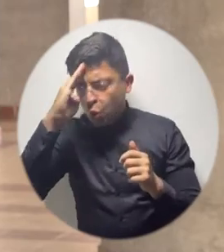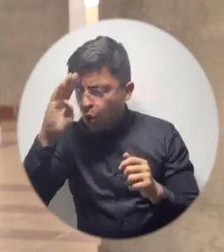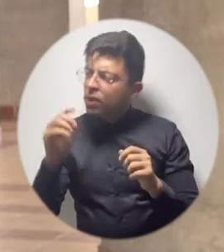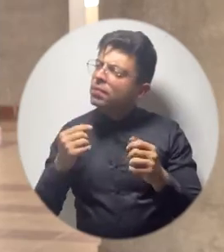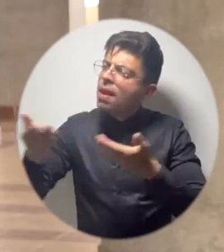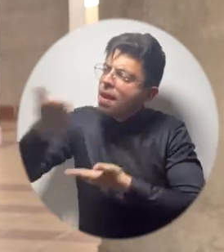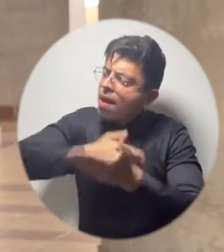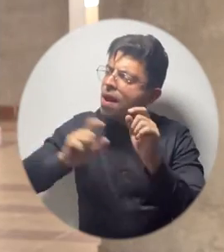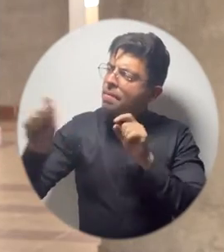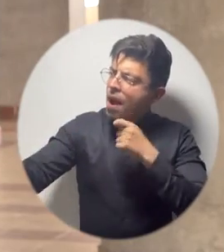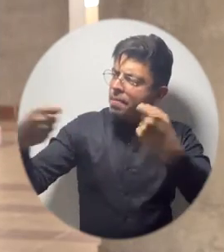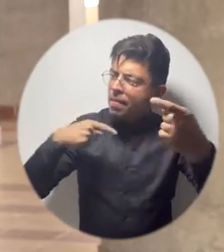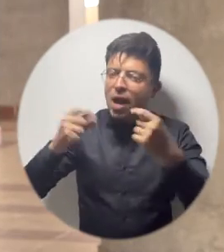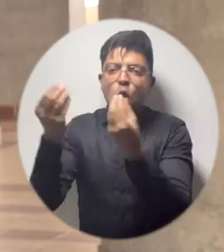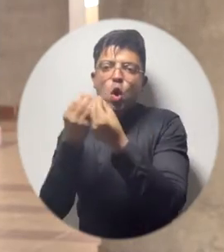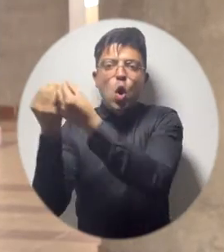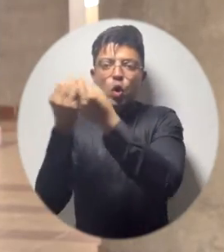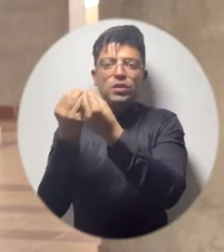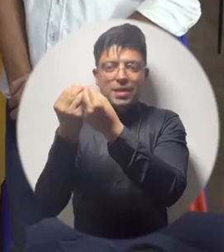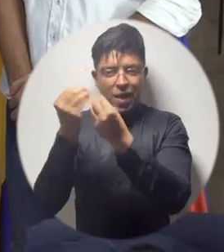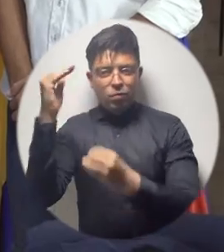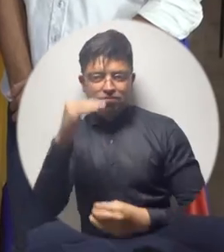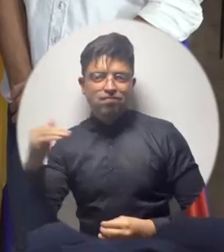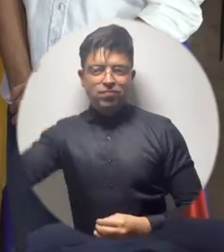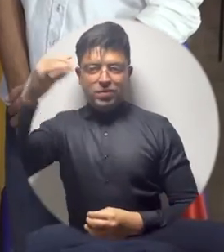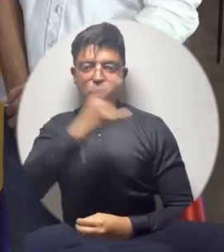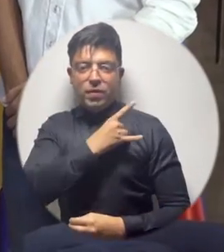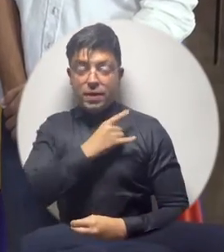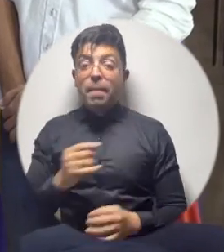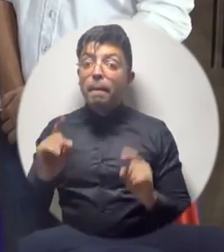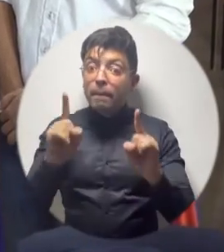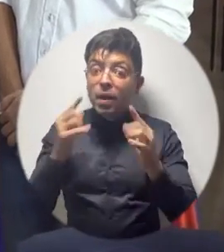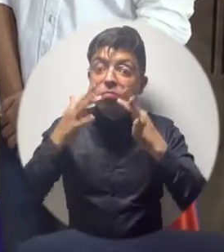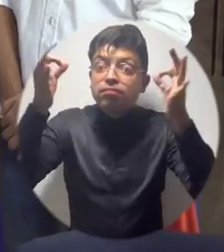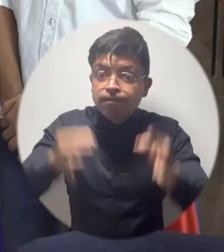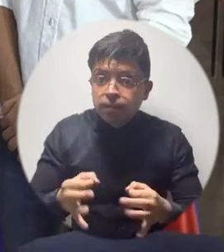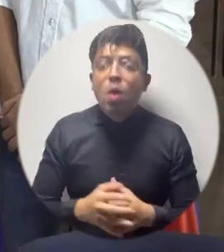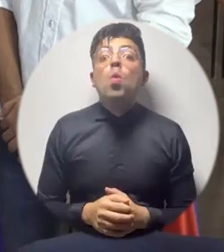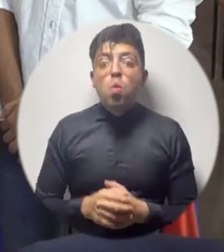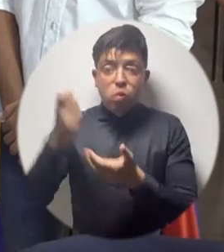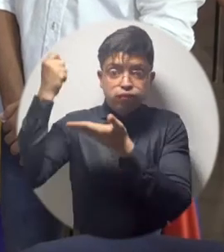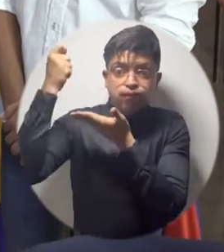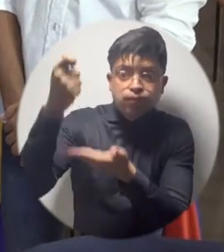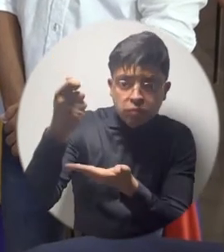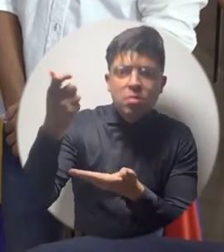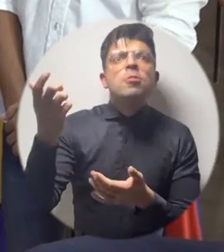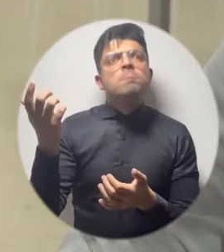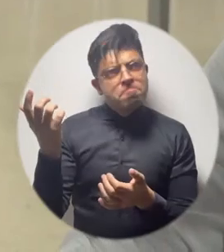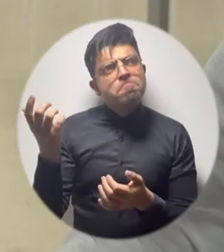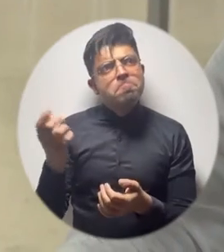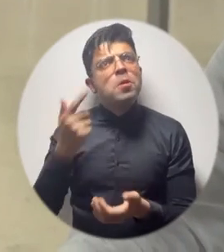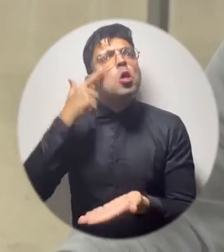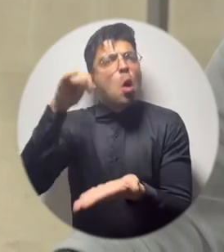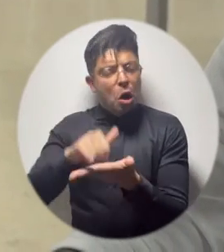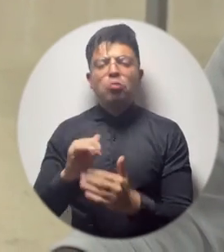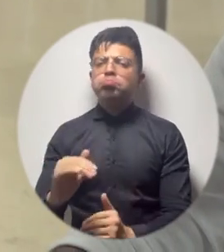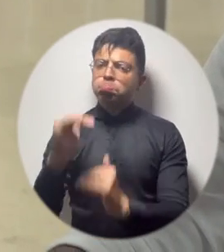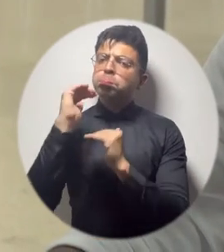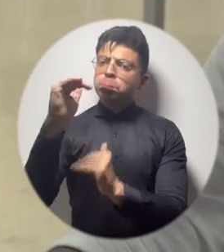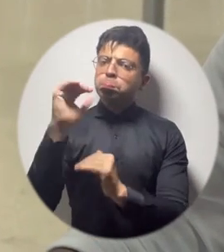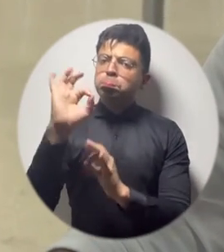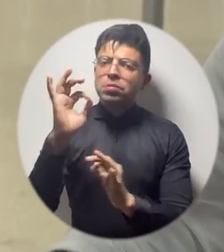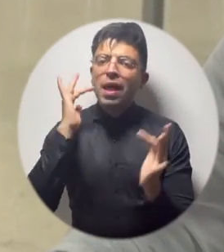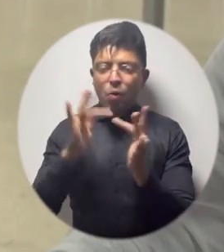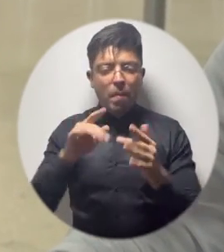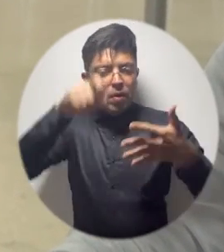que pudieron ser resueltas en el Consejo Superior, pero realmente creo que es un presupuesto bastante aterrizado con